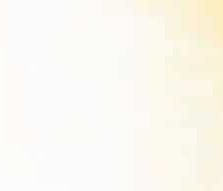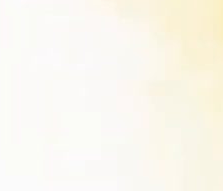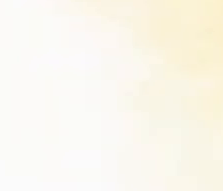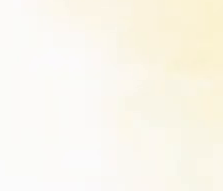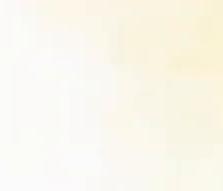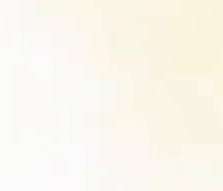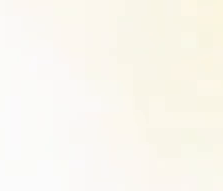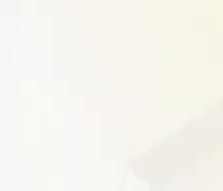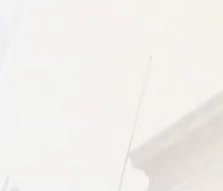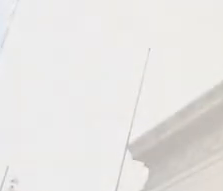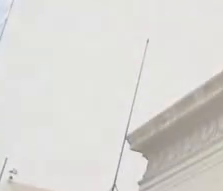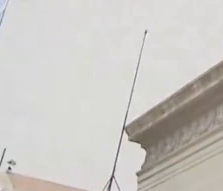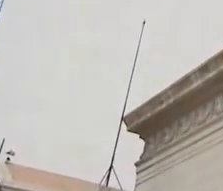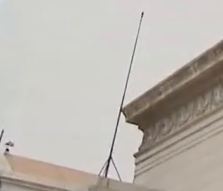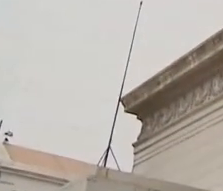él